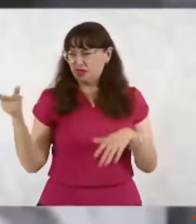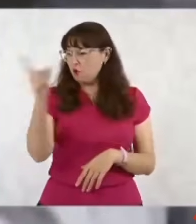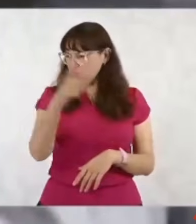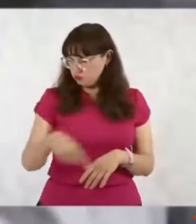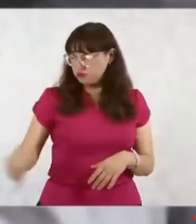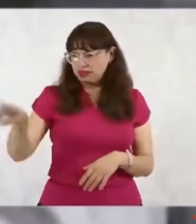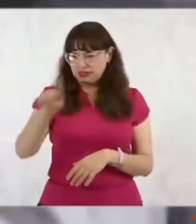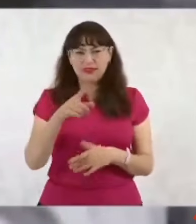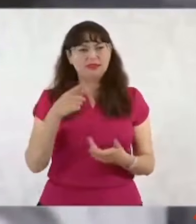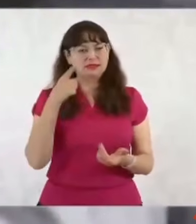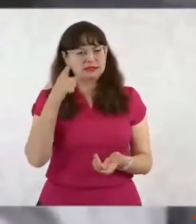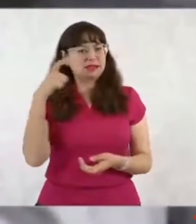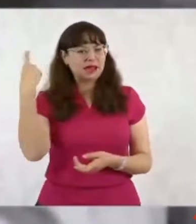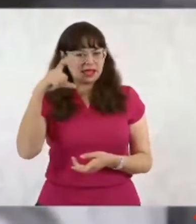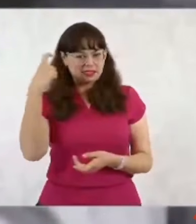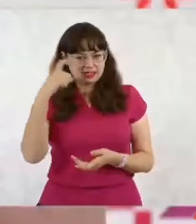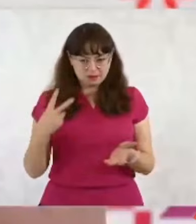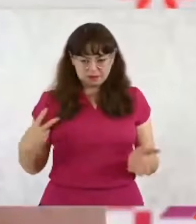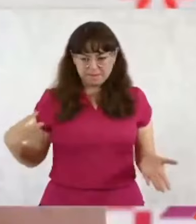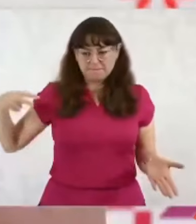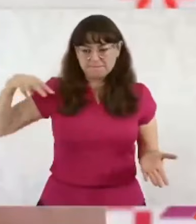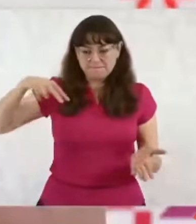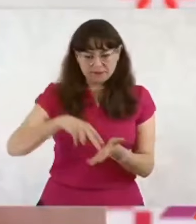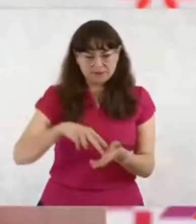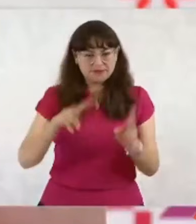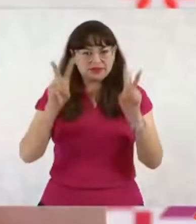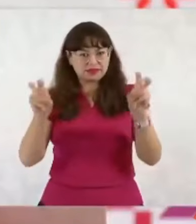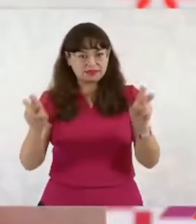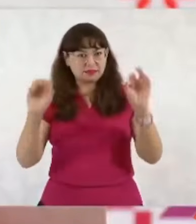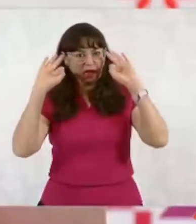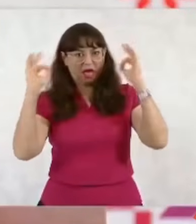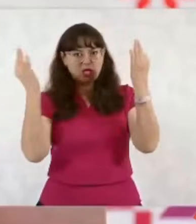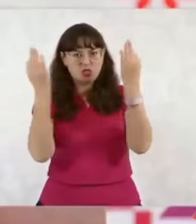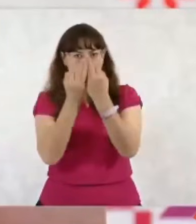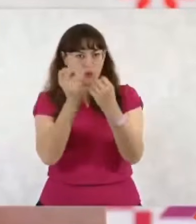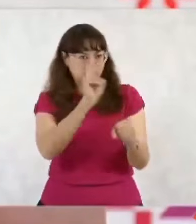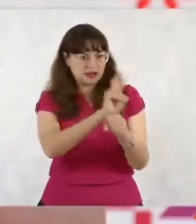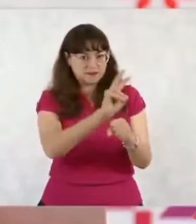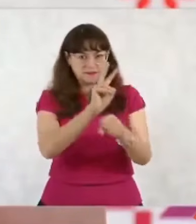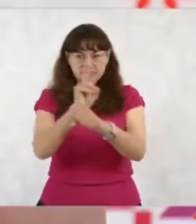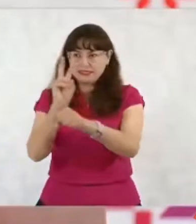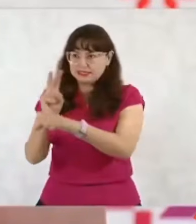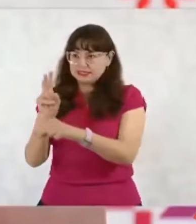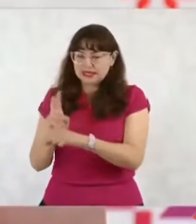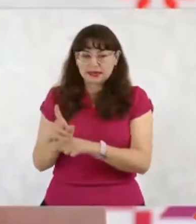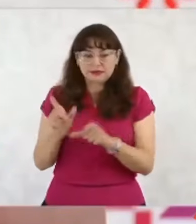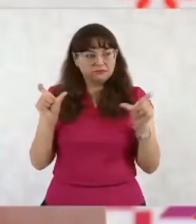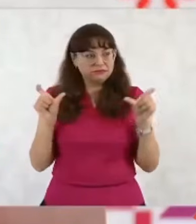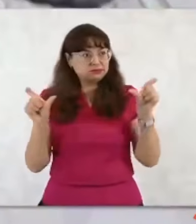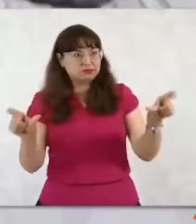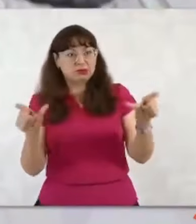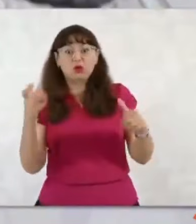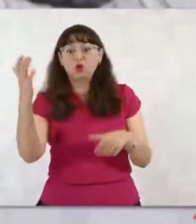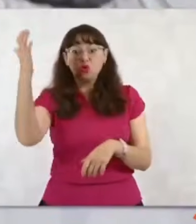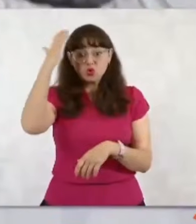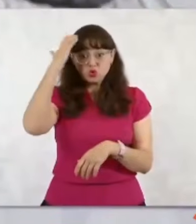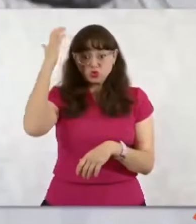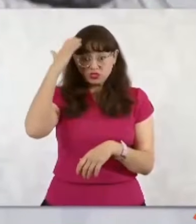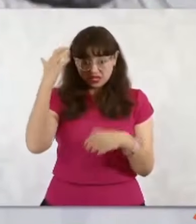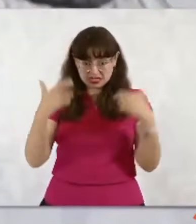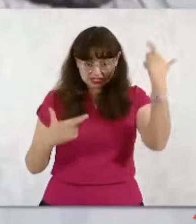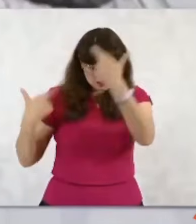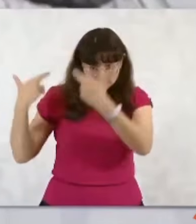de las aduanas que está en Querétaro, a ver si se hacen visitas, para que conozcan cómo se revisan